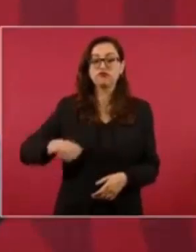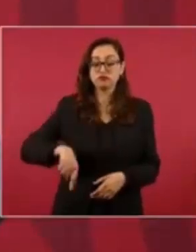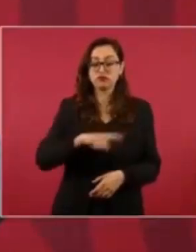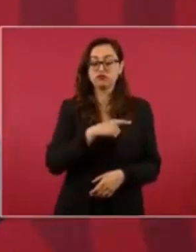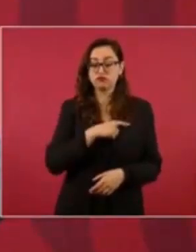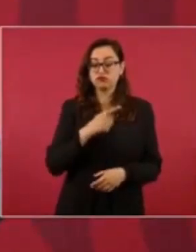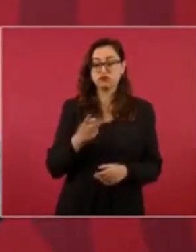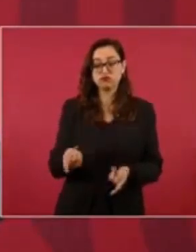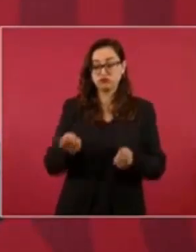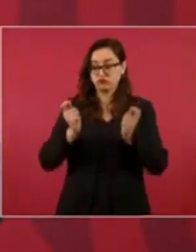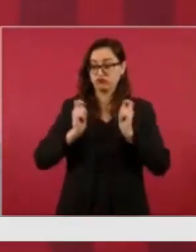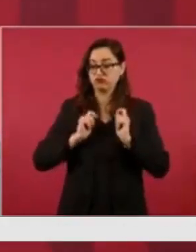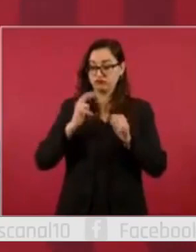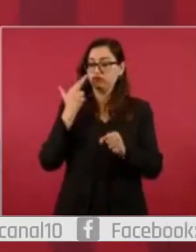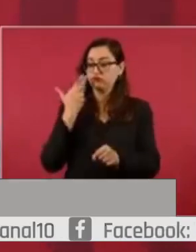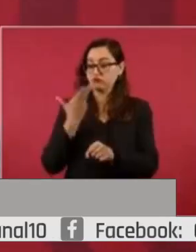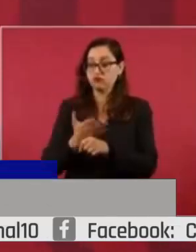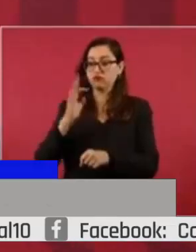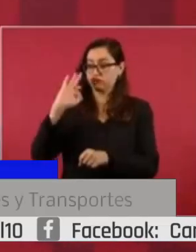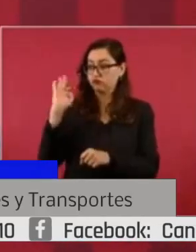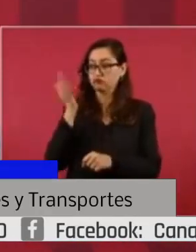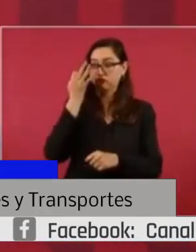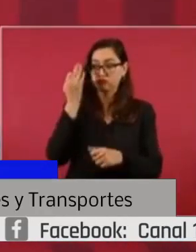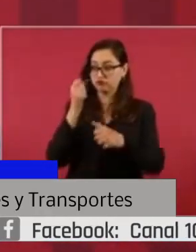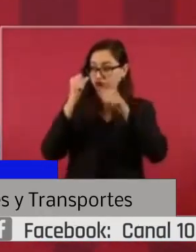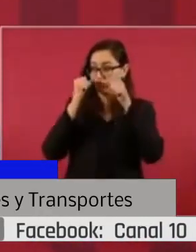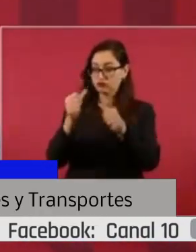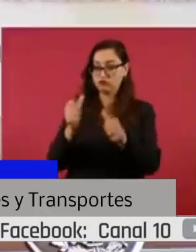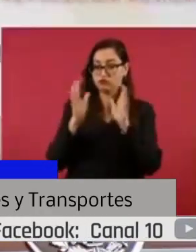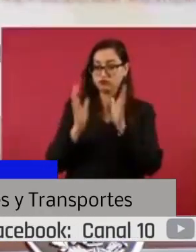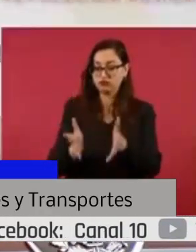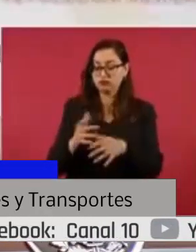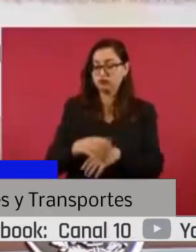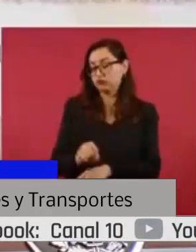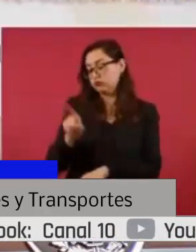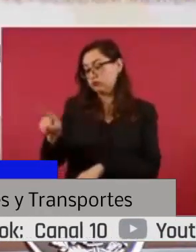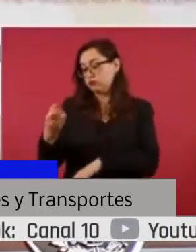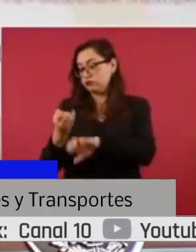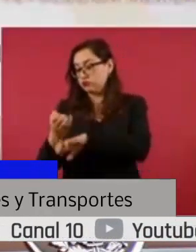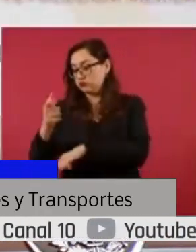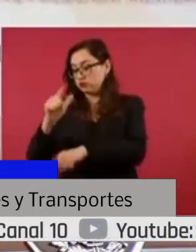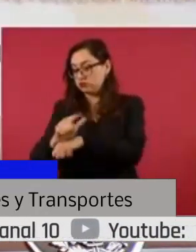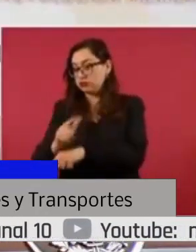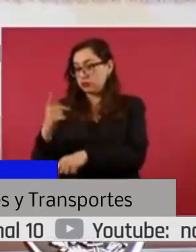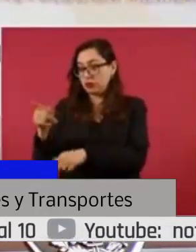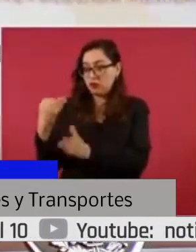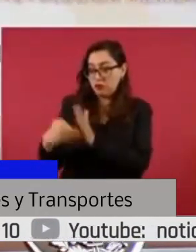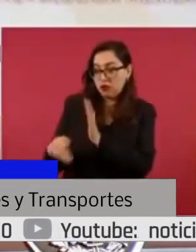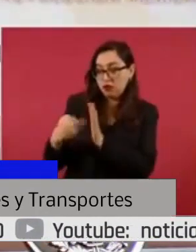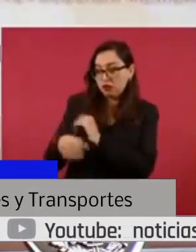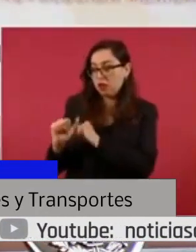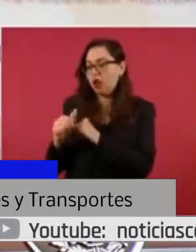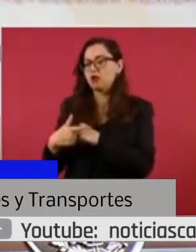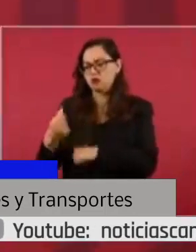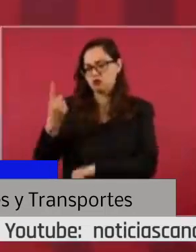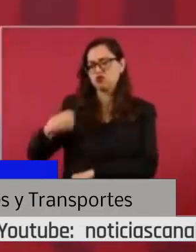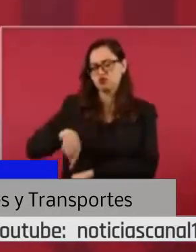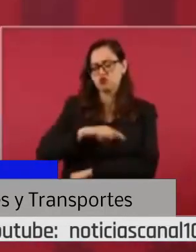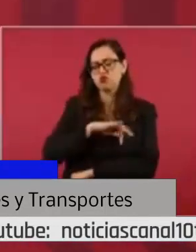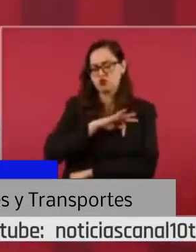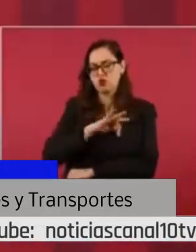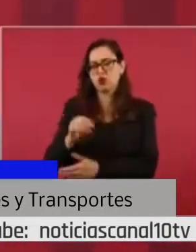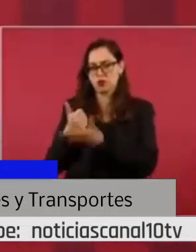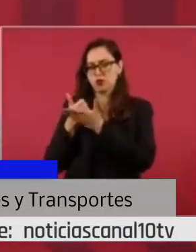parte federal y, como dijo el presidente, pues apoyaríamos a la gobernadora y buscaríamos la manera de